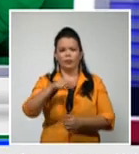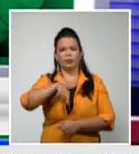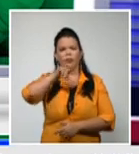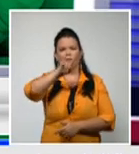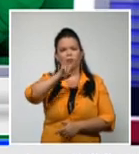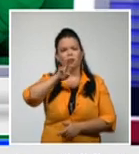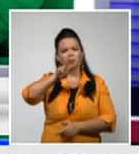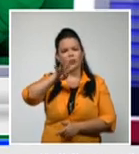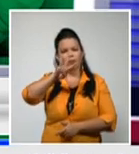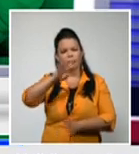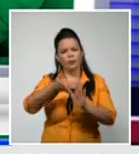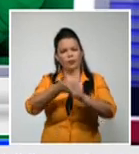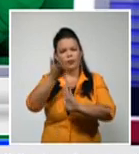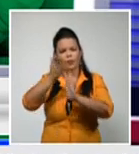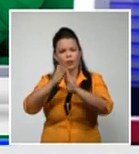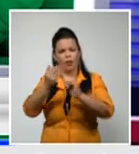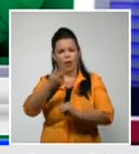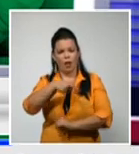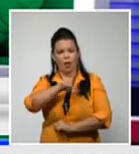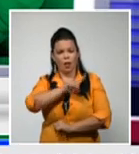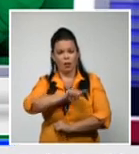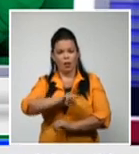ayer, se han recuperado